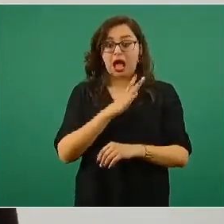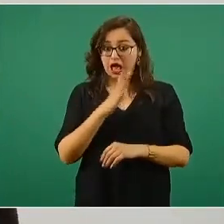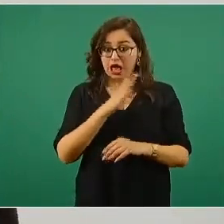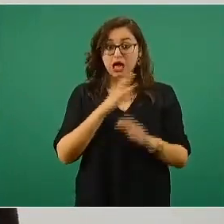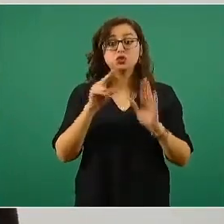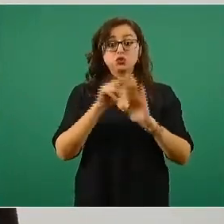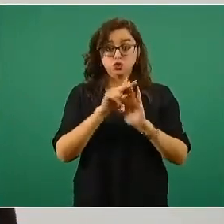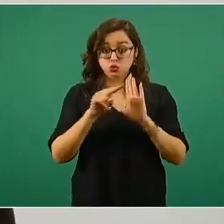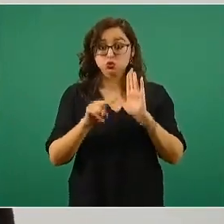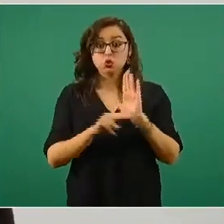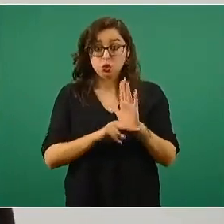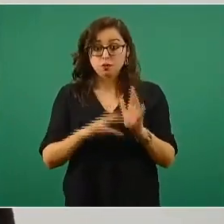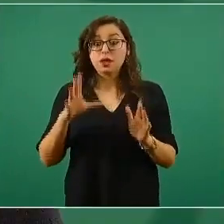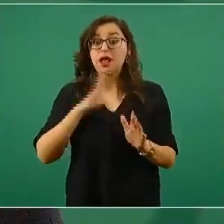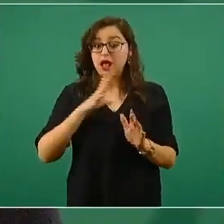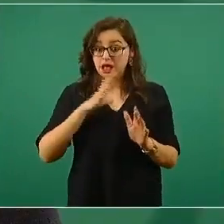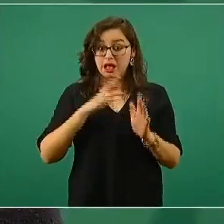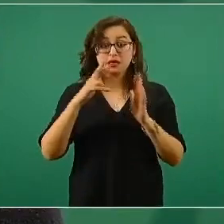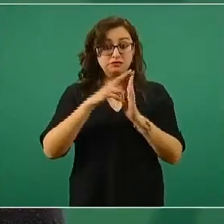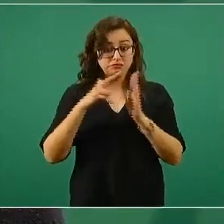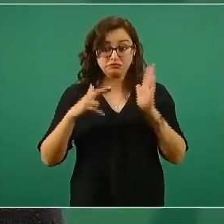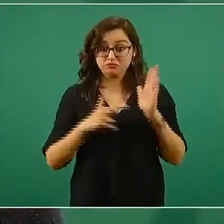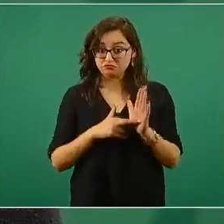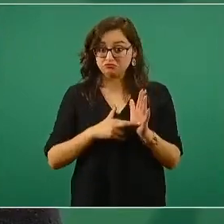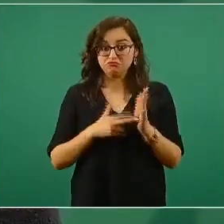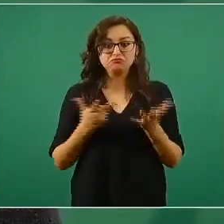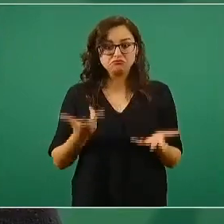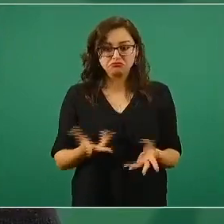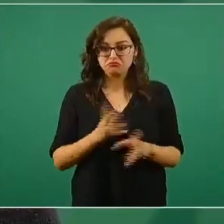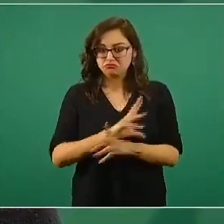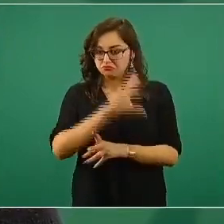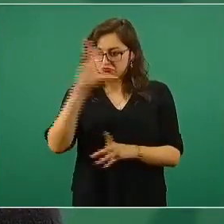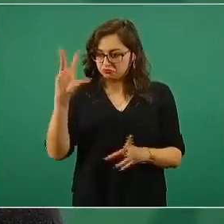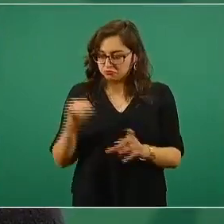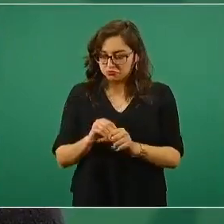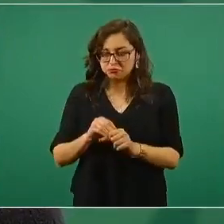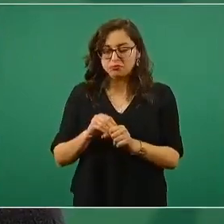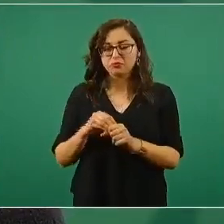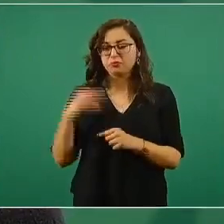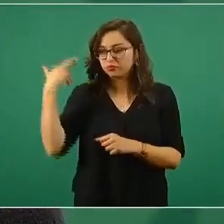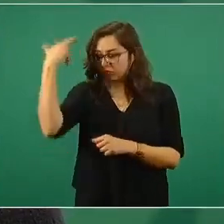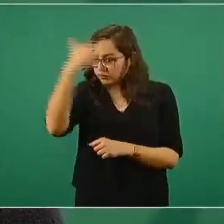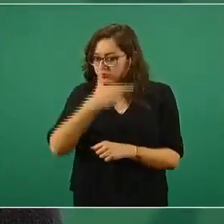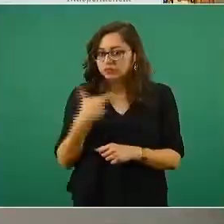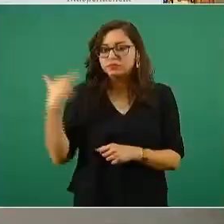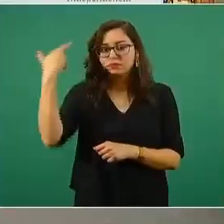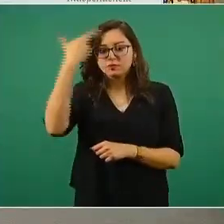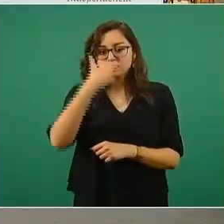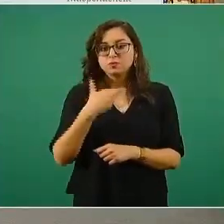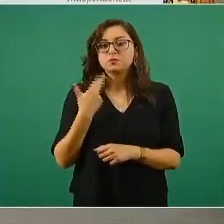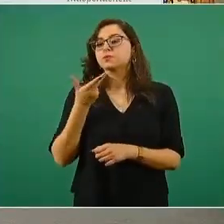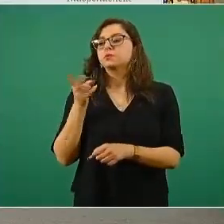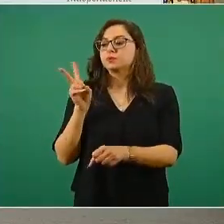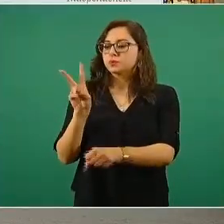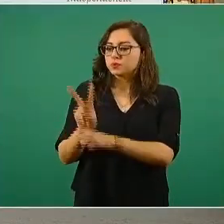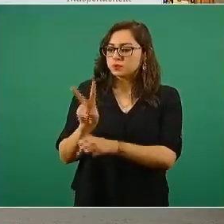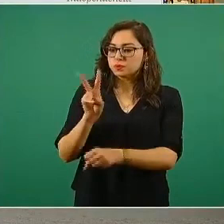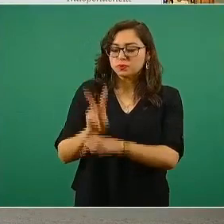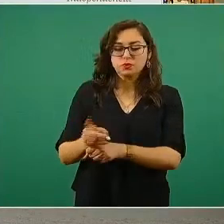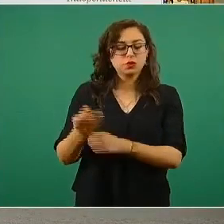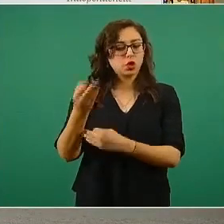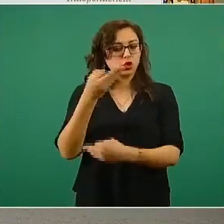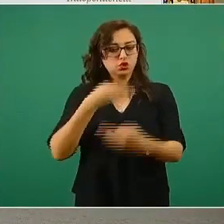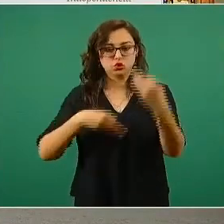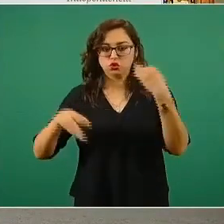está en un manual de procedimientos que es obviamente de observancia para todo el